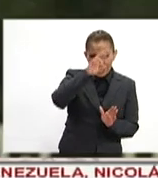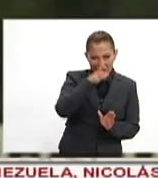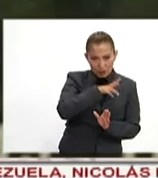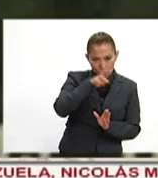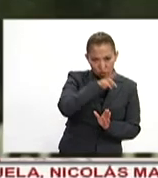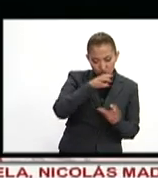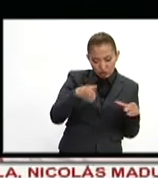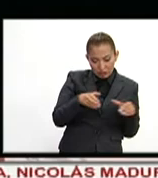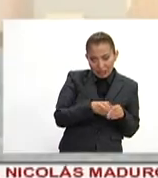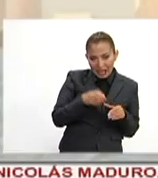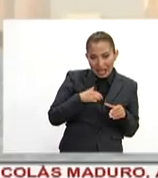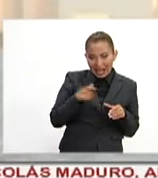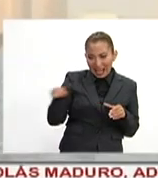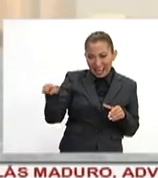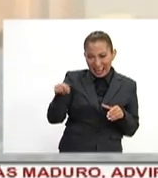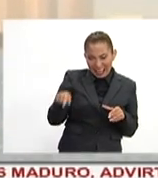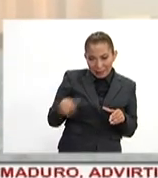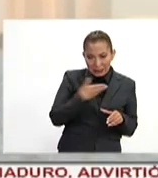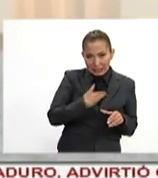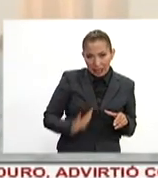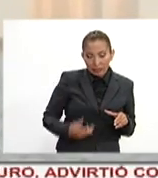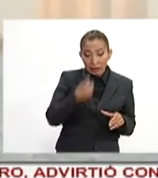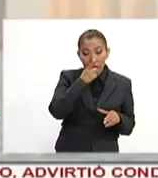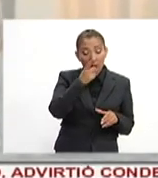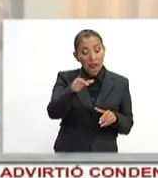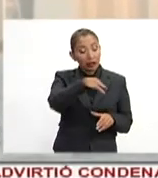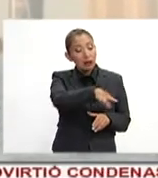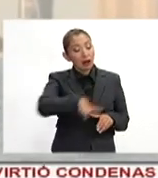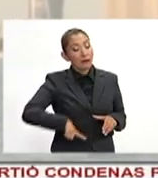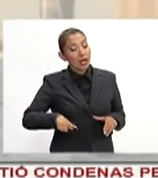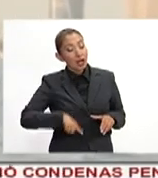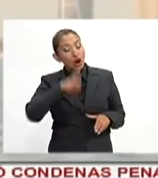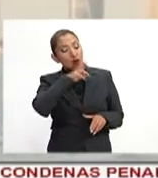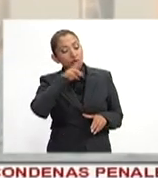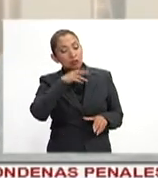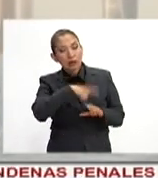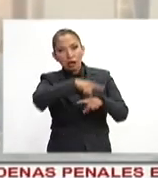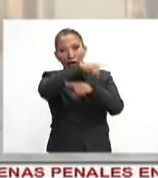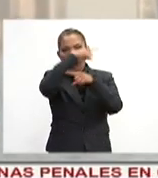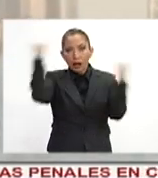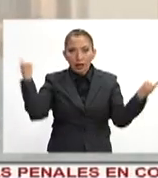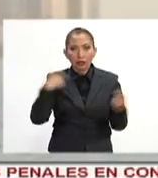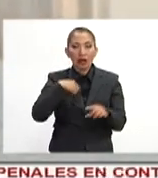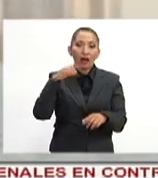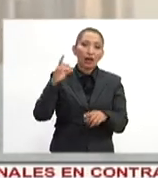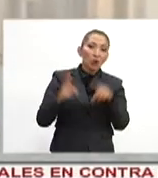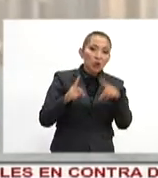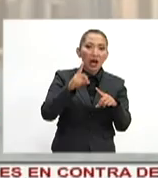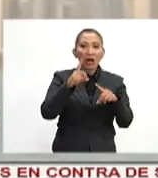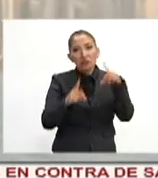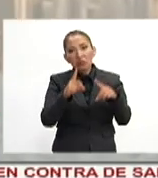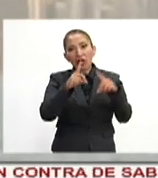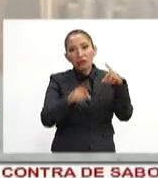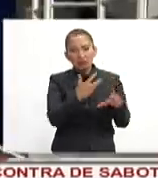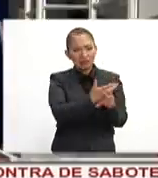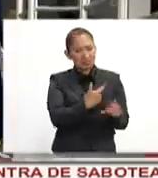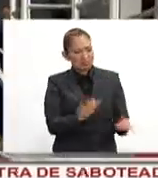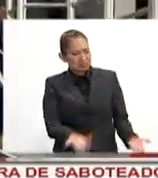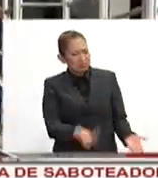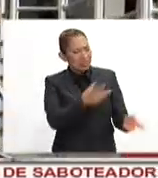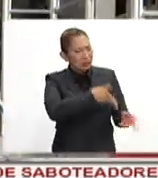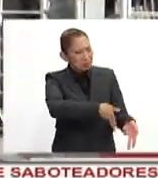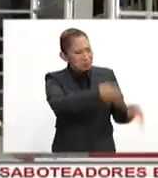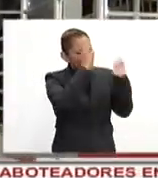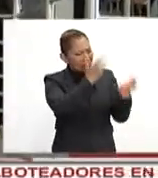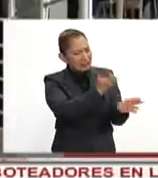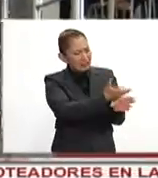Putin, Andrei Krushik, aseguró que el gobierno de Rusia está harto de las suposiciones de Estados Unidos y dijo que los